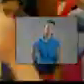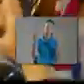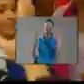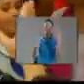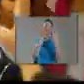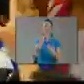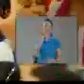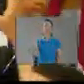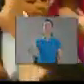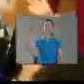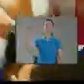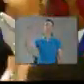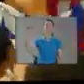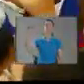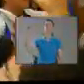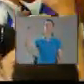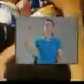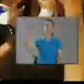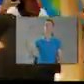levántate,